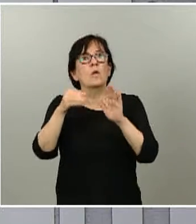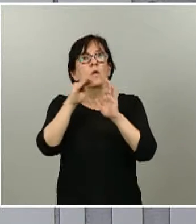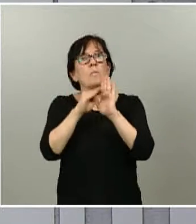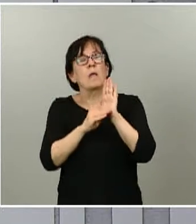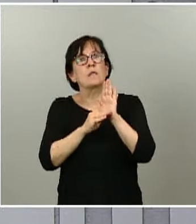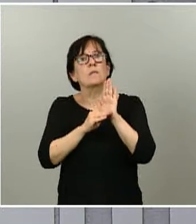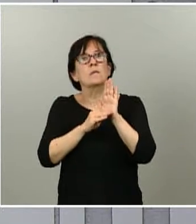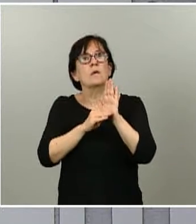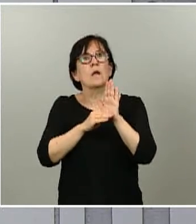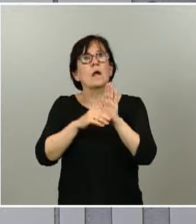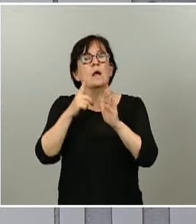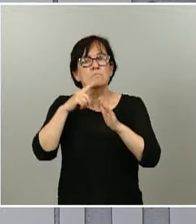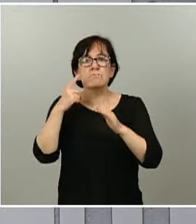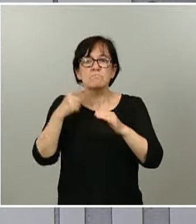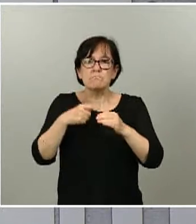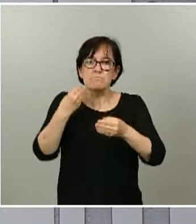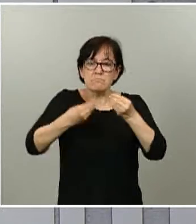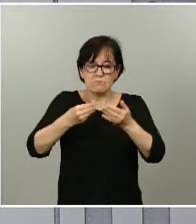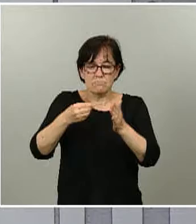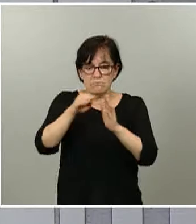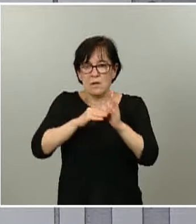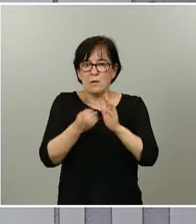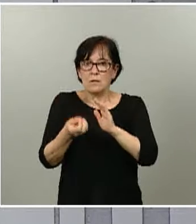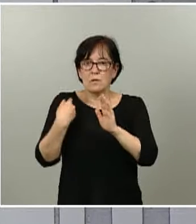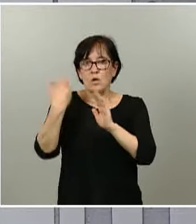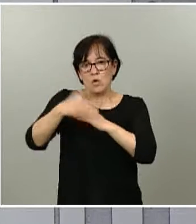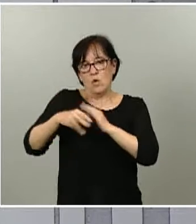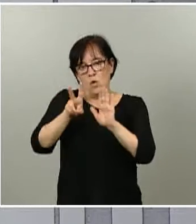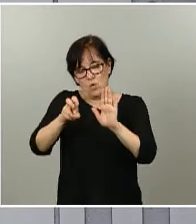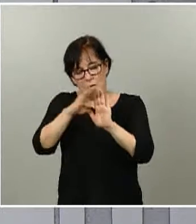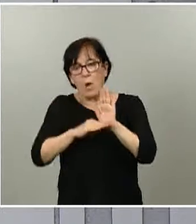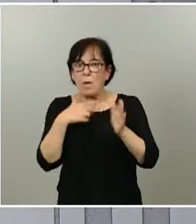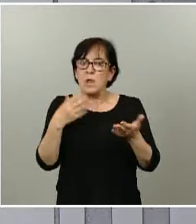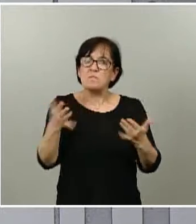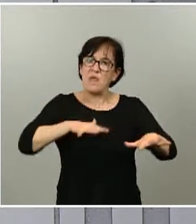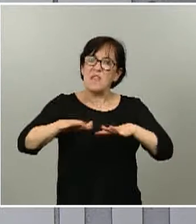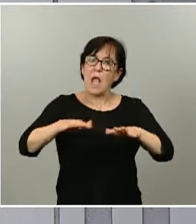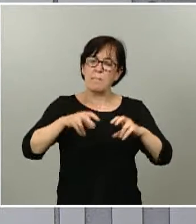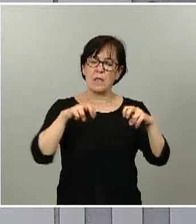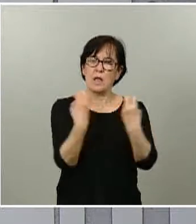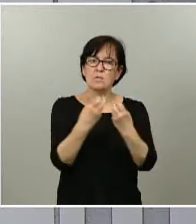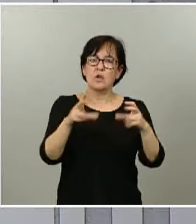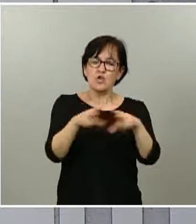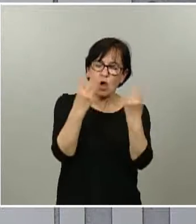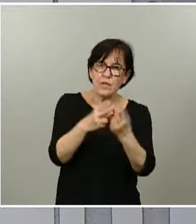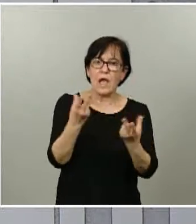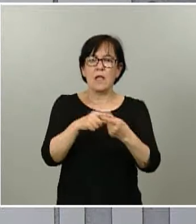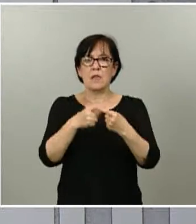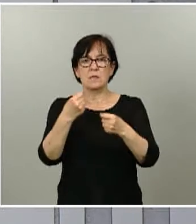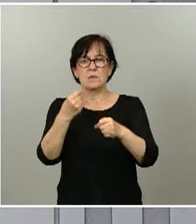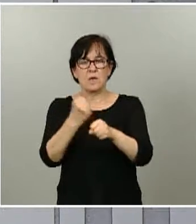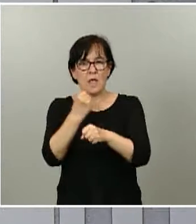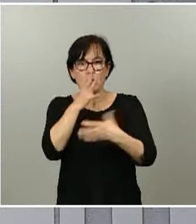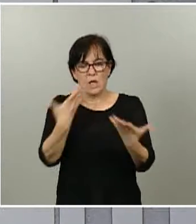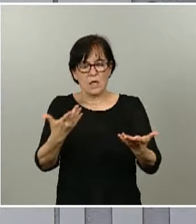sino que se está generando una dinámica de un nuevo marco de relaciones sociales, de relaciones laborales, que sin duda también van a ser un